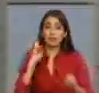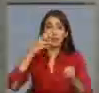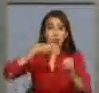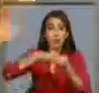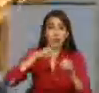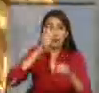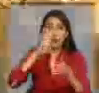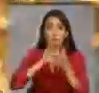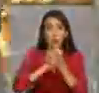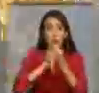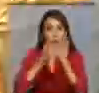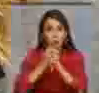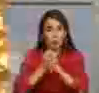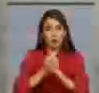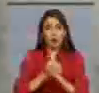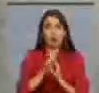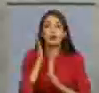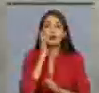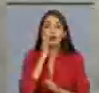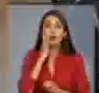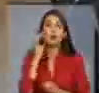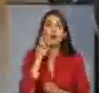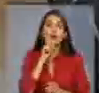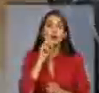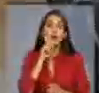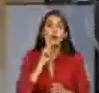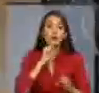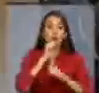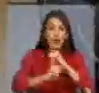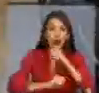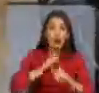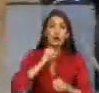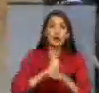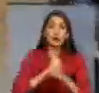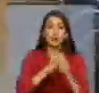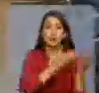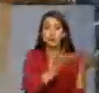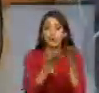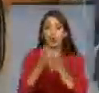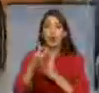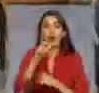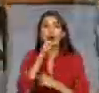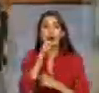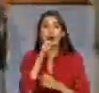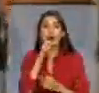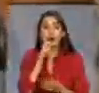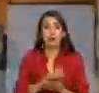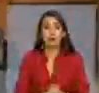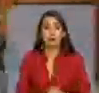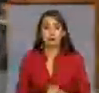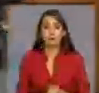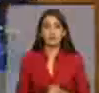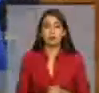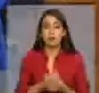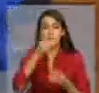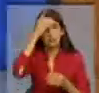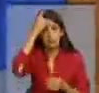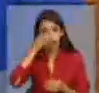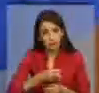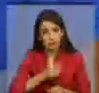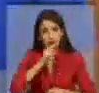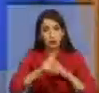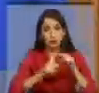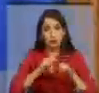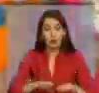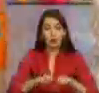al tradicional desfile de la Mama Negra, que año tras año se realiza en la ciudad de La Tacunga, en la provincia de Cotopaxi. Esta decisión la tomó en el